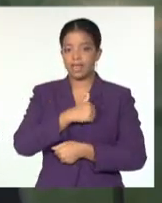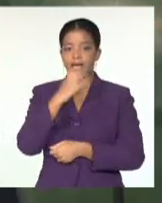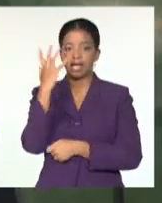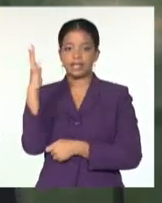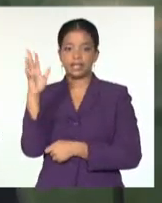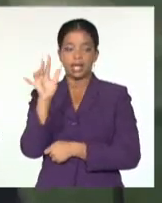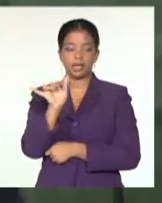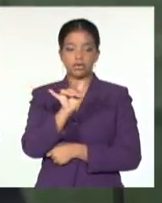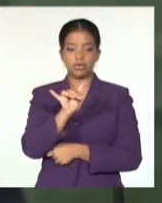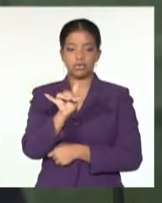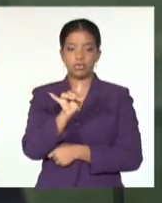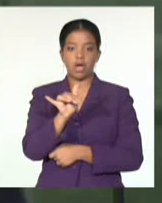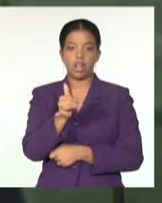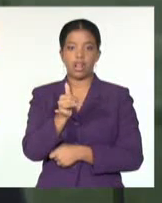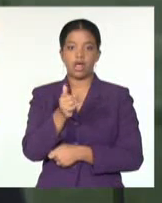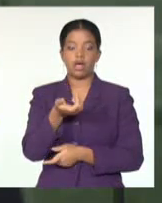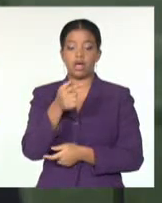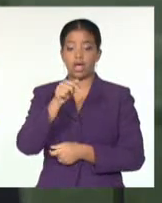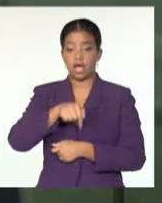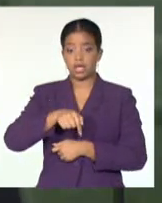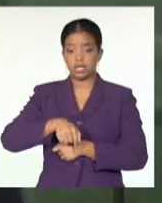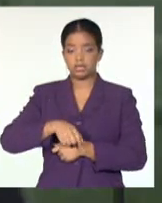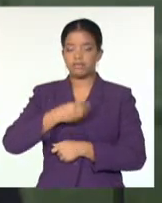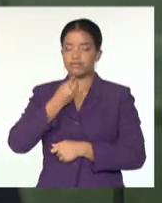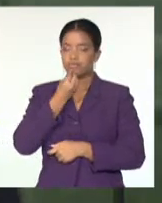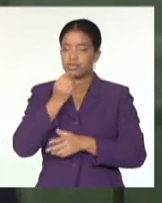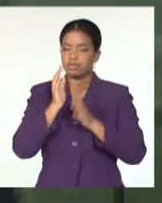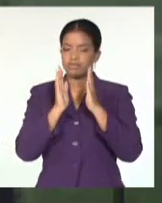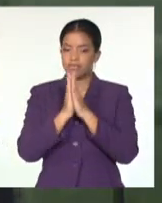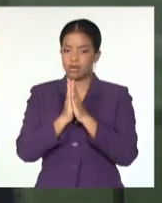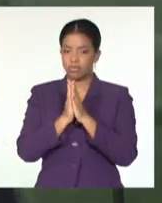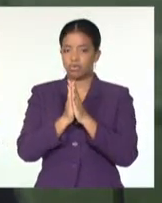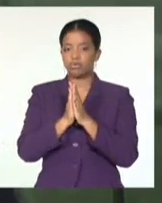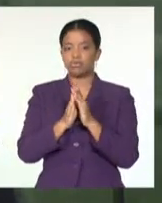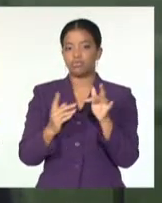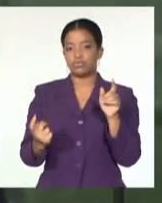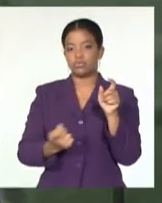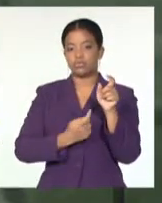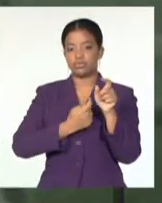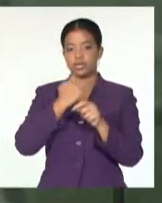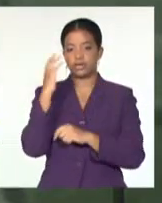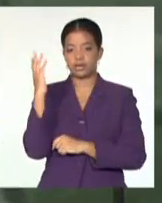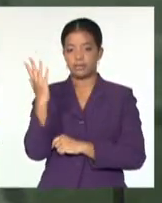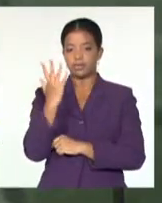reforzados para poder hacer frente a estos retos de forma eficaz y sostenible.